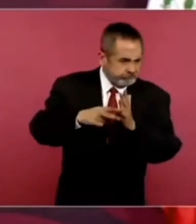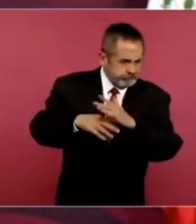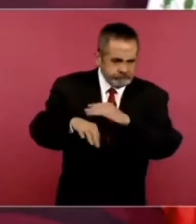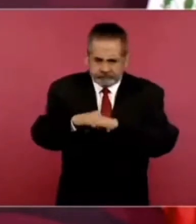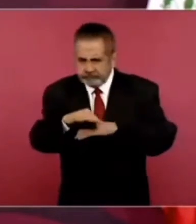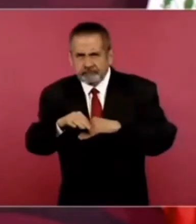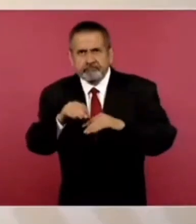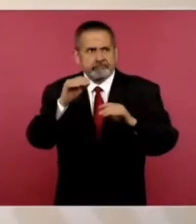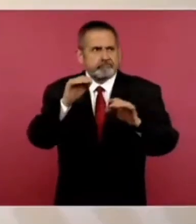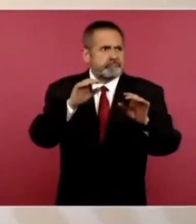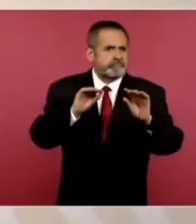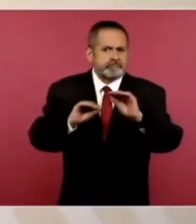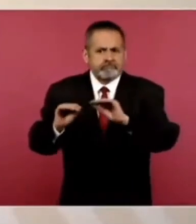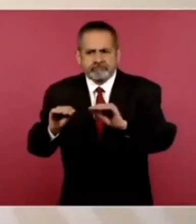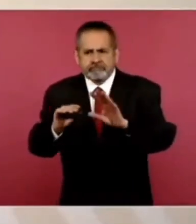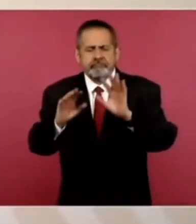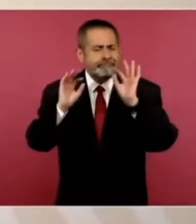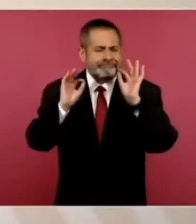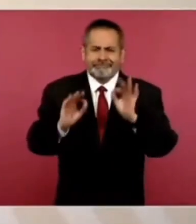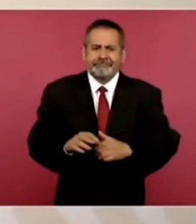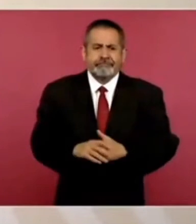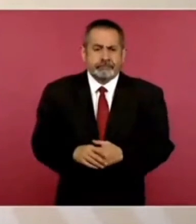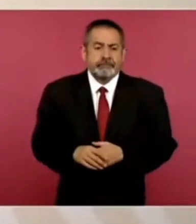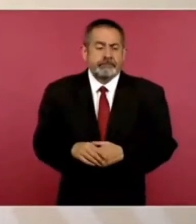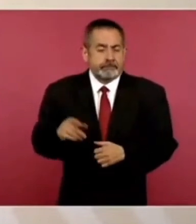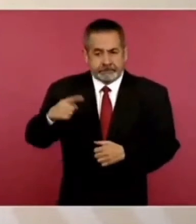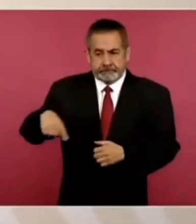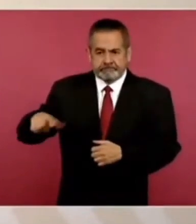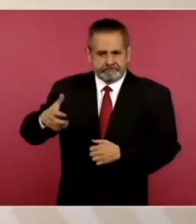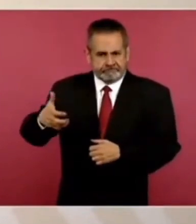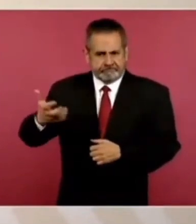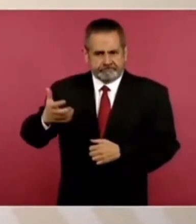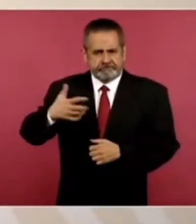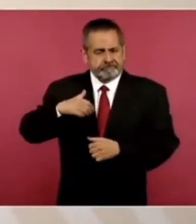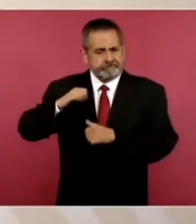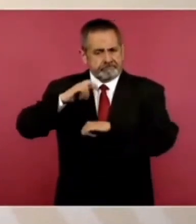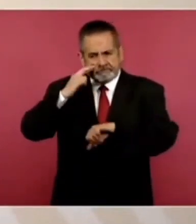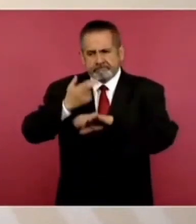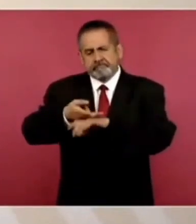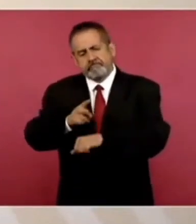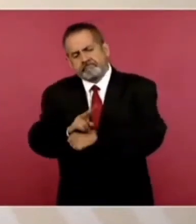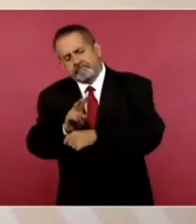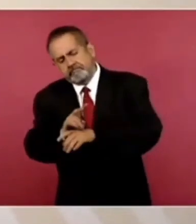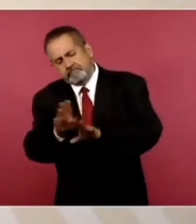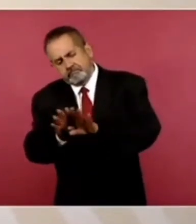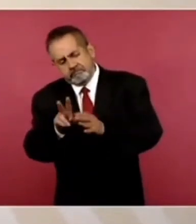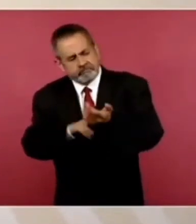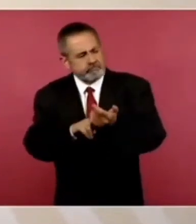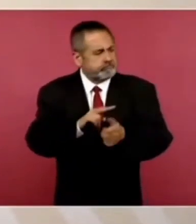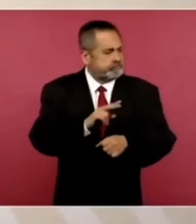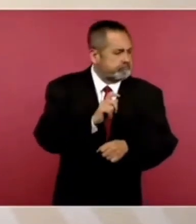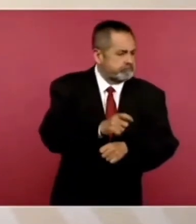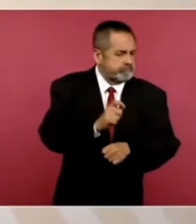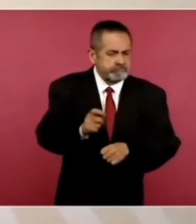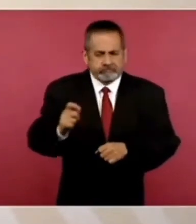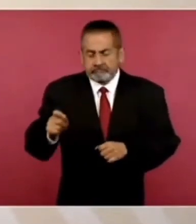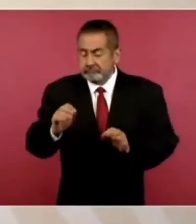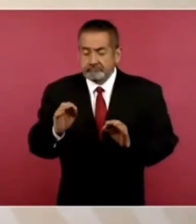que fueron los que llevaron a cabo la supervisión,